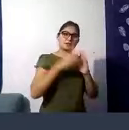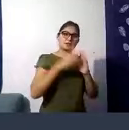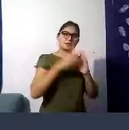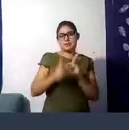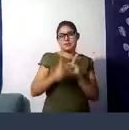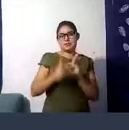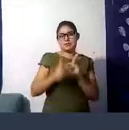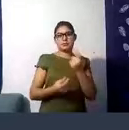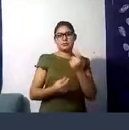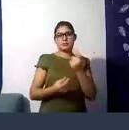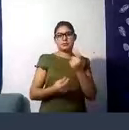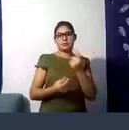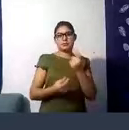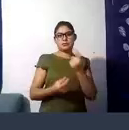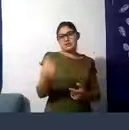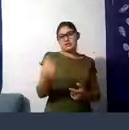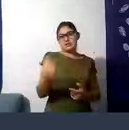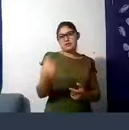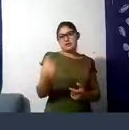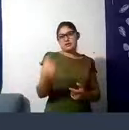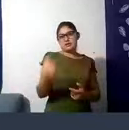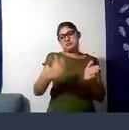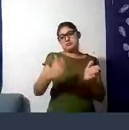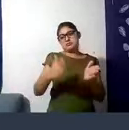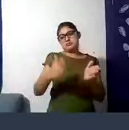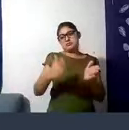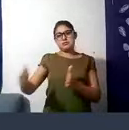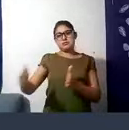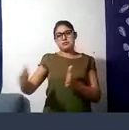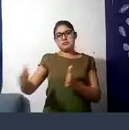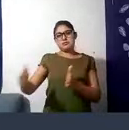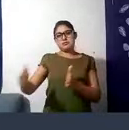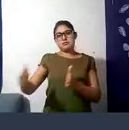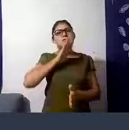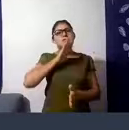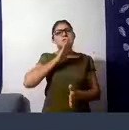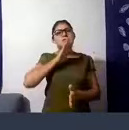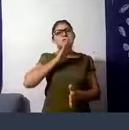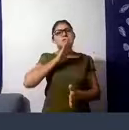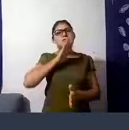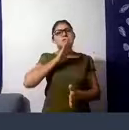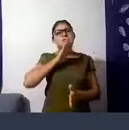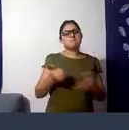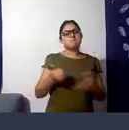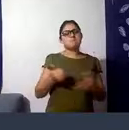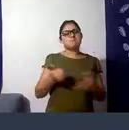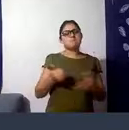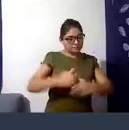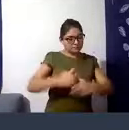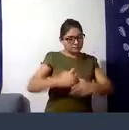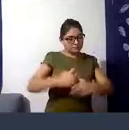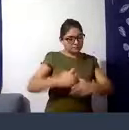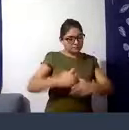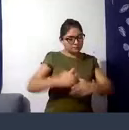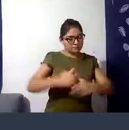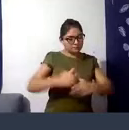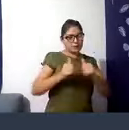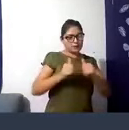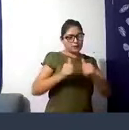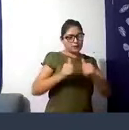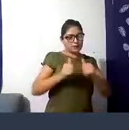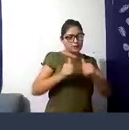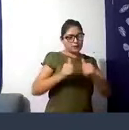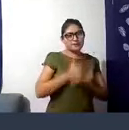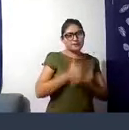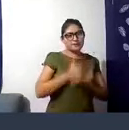luego regresan y así. La labor de los papás, esas herramientas educativas de acompañamiento van a ser muy fuertes. Entonces, esos